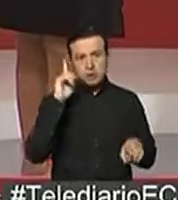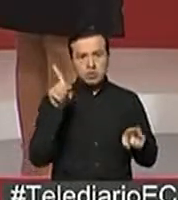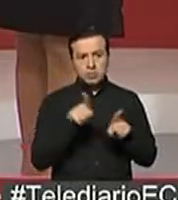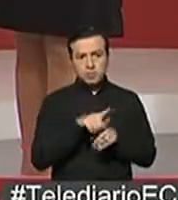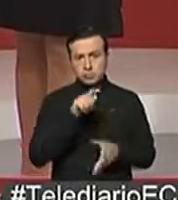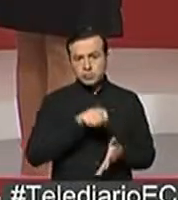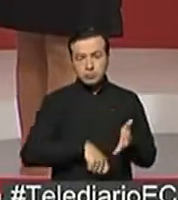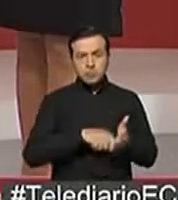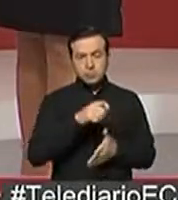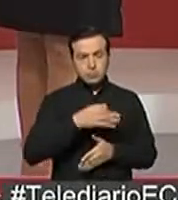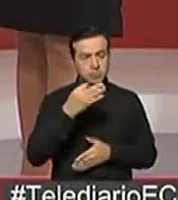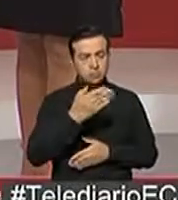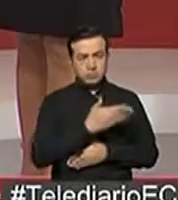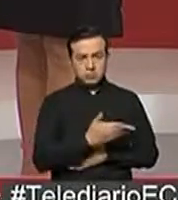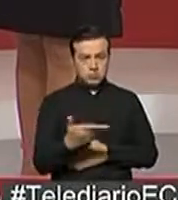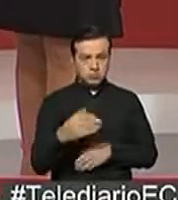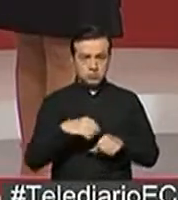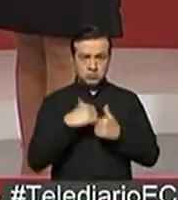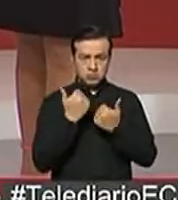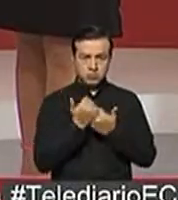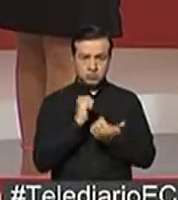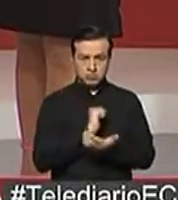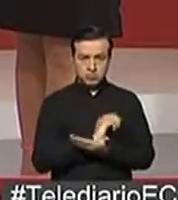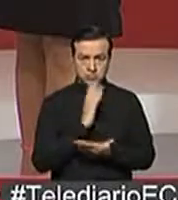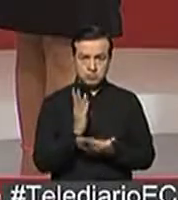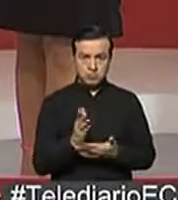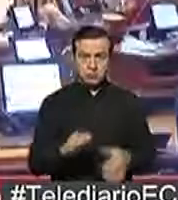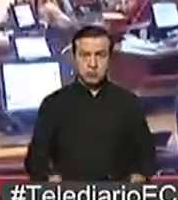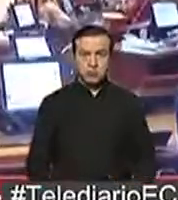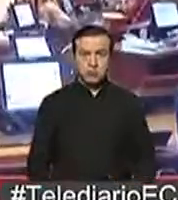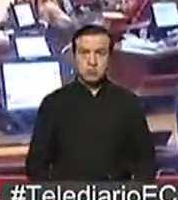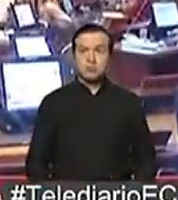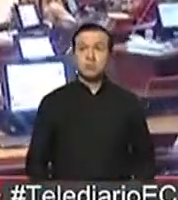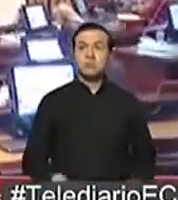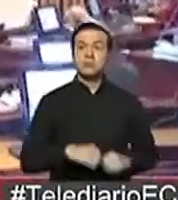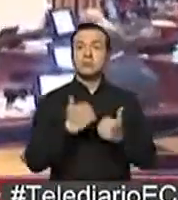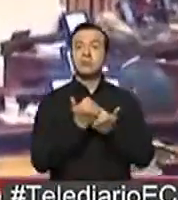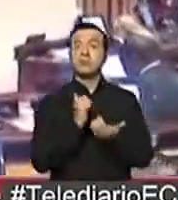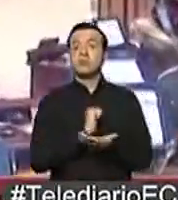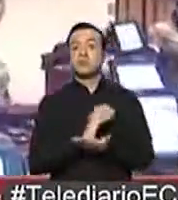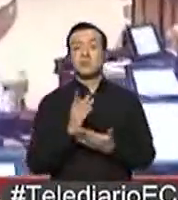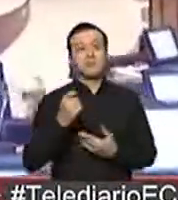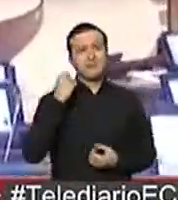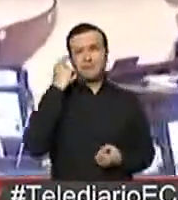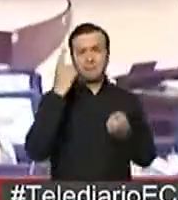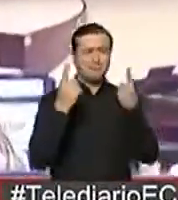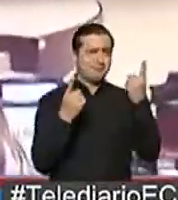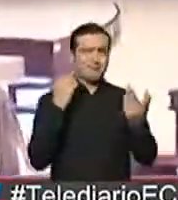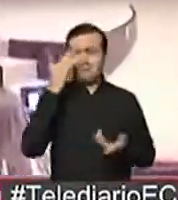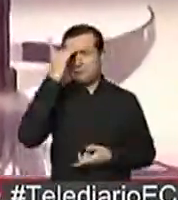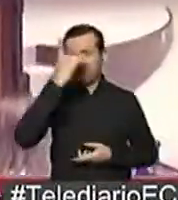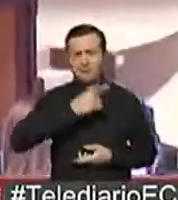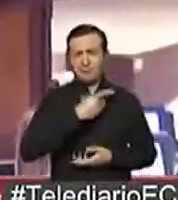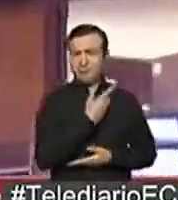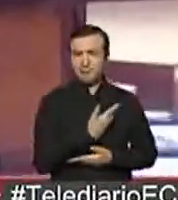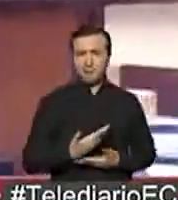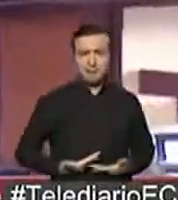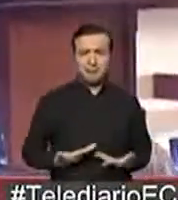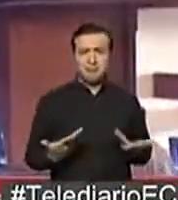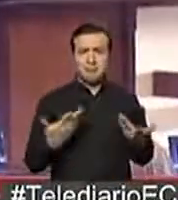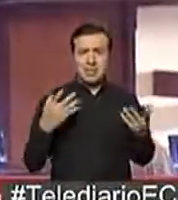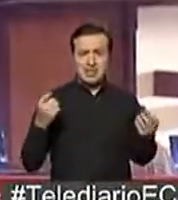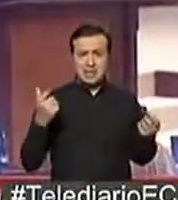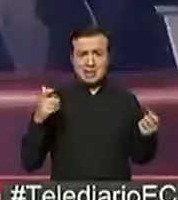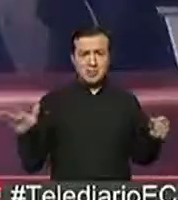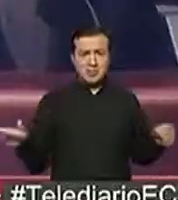por unanimidad el Pleno Legislativo. En la Asamblea Nacional no encuentran explicación a la decisión del Ejecutivo de vetar casi